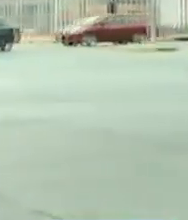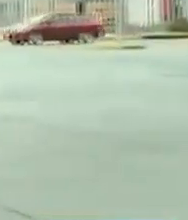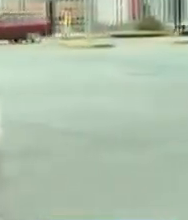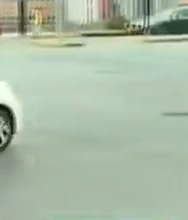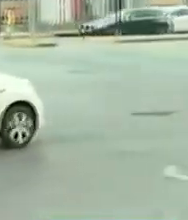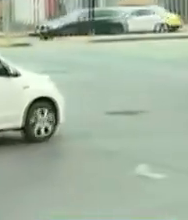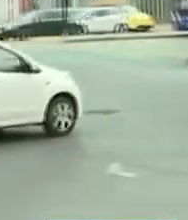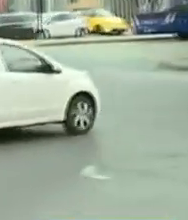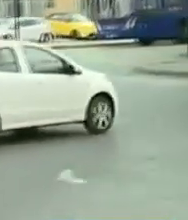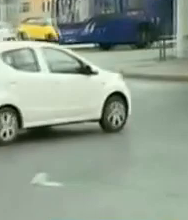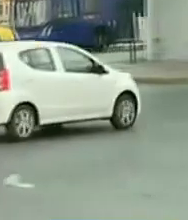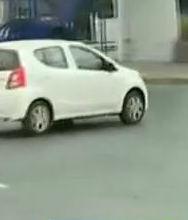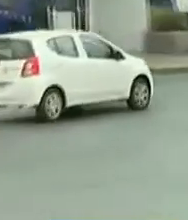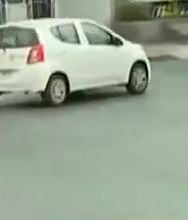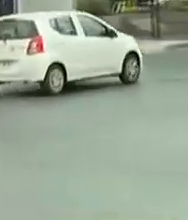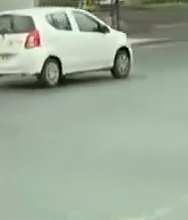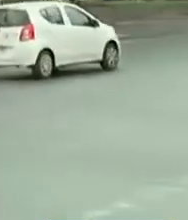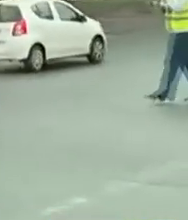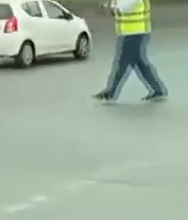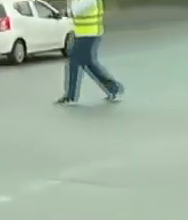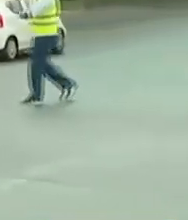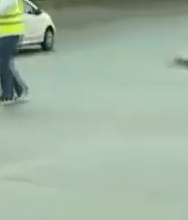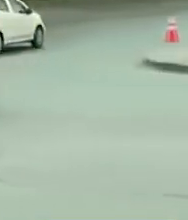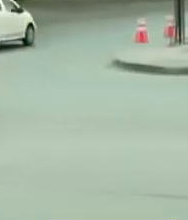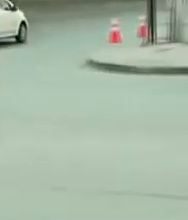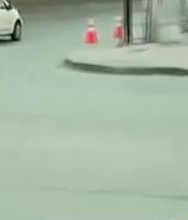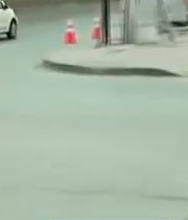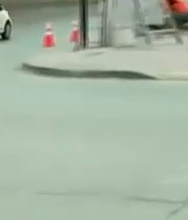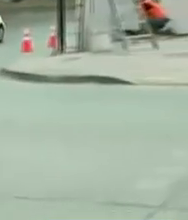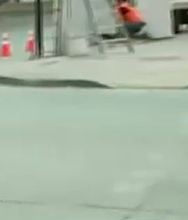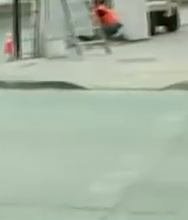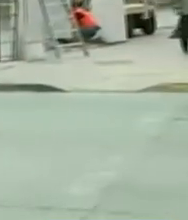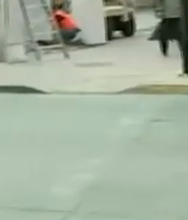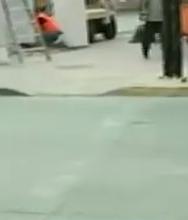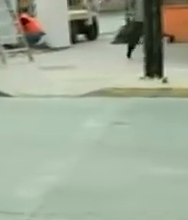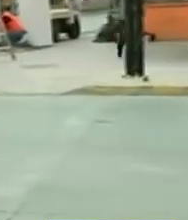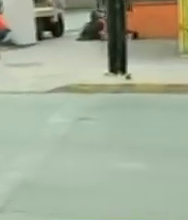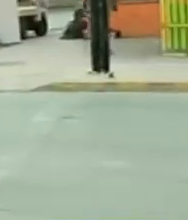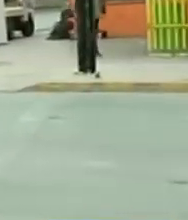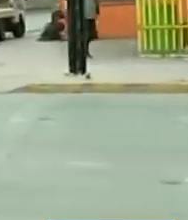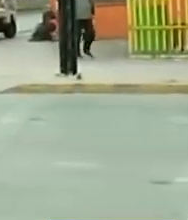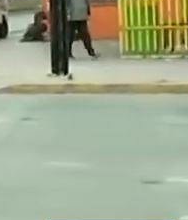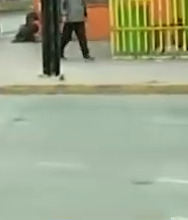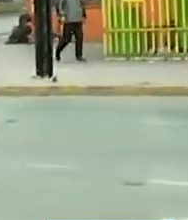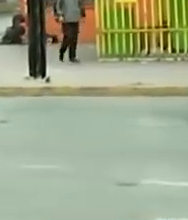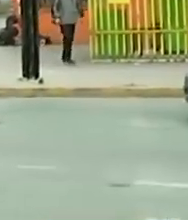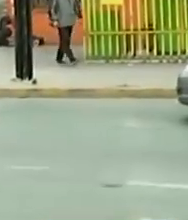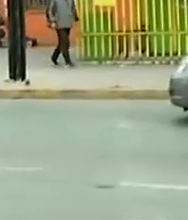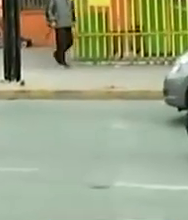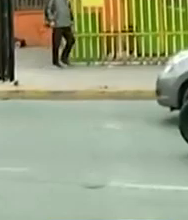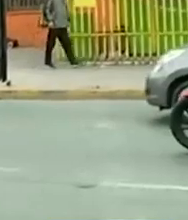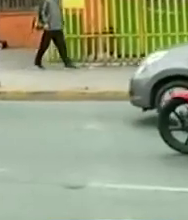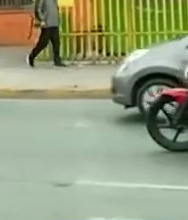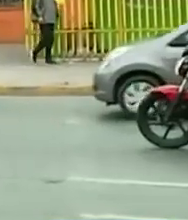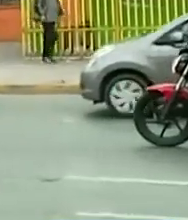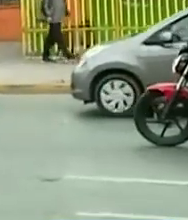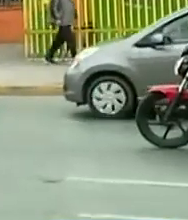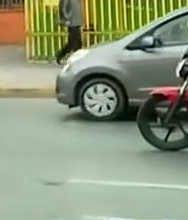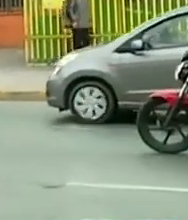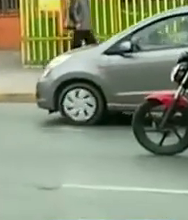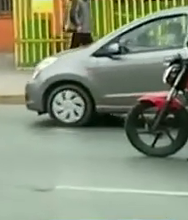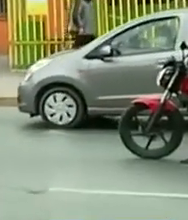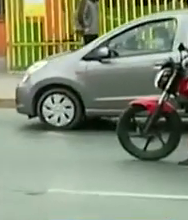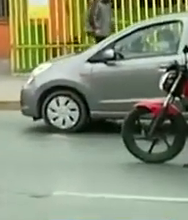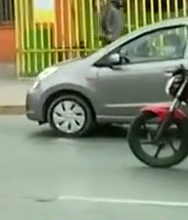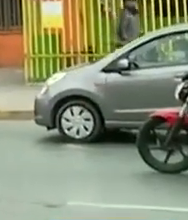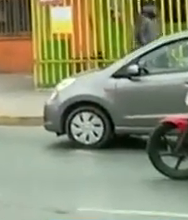durante 3 oportunidades arreglado, al menos todos estos semáforos que se ven en esta esquina solamente de Trinidad con Vicuña Maquena. Punto